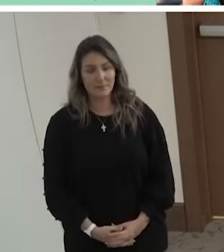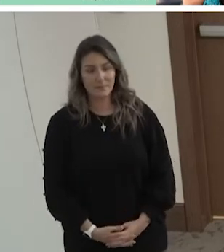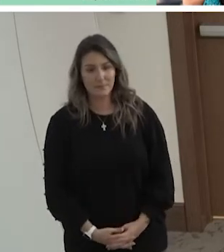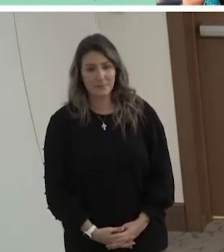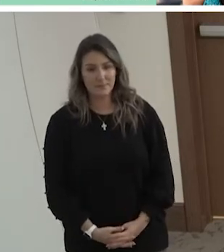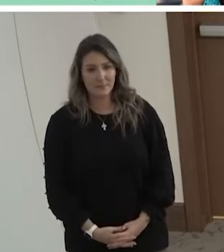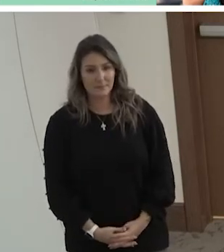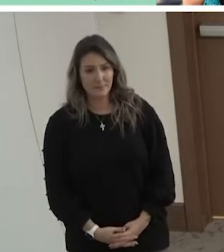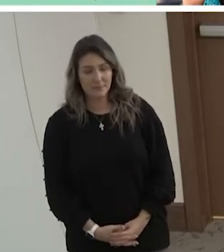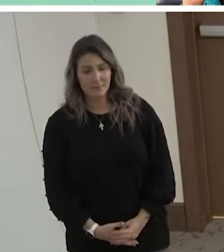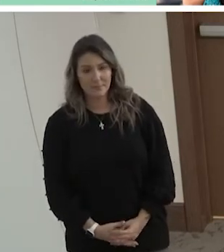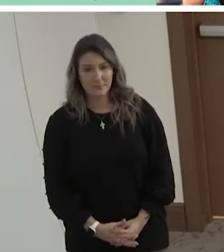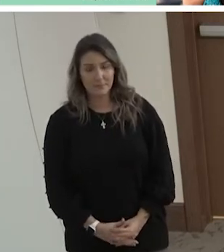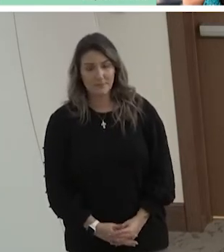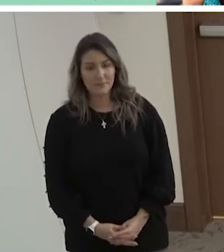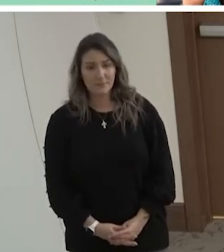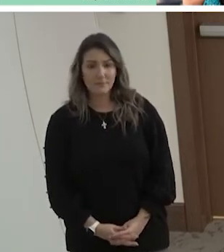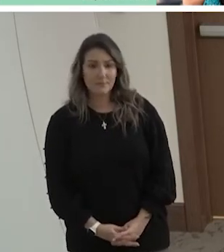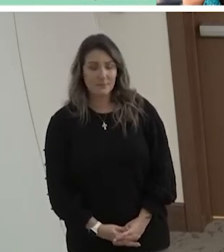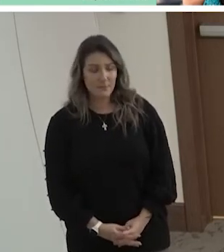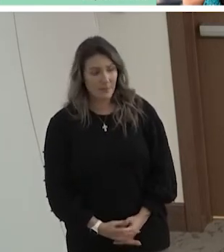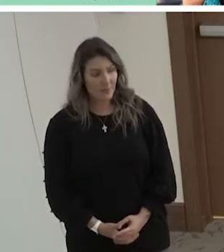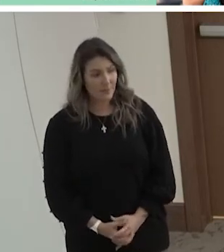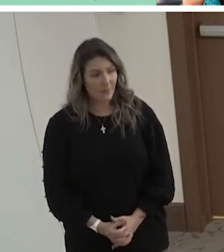la vacuna del